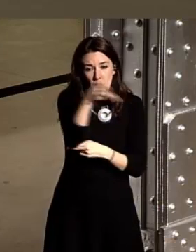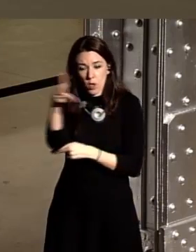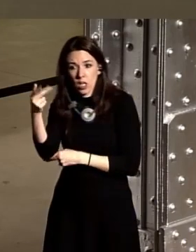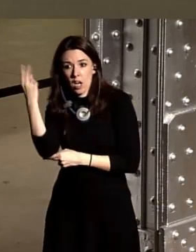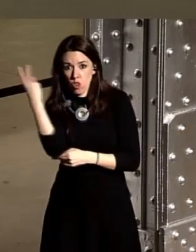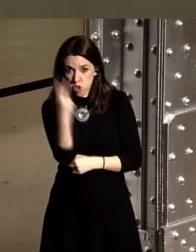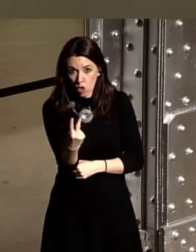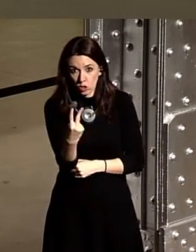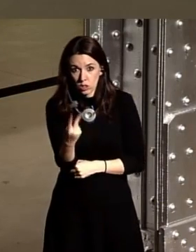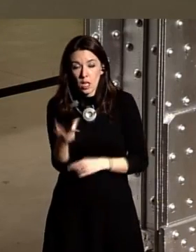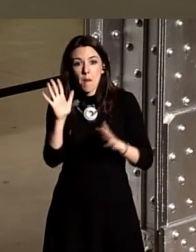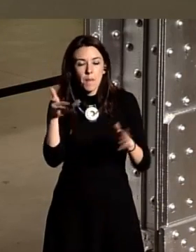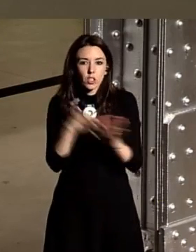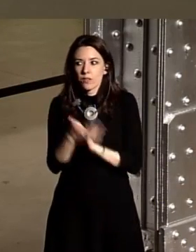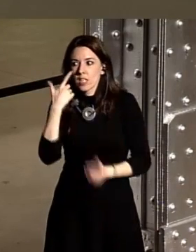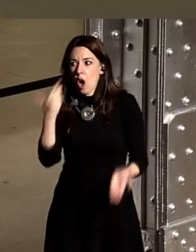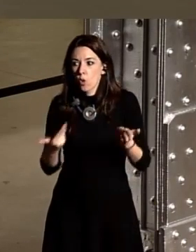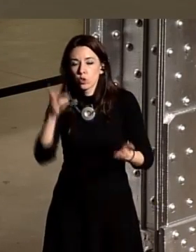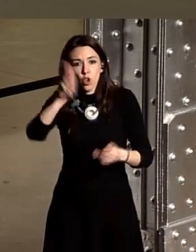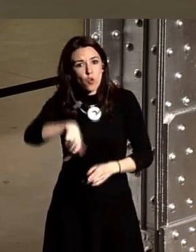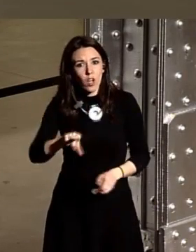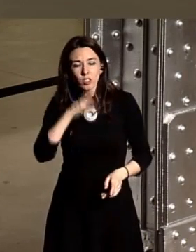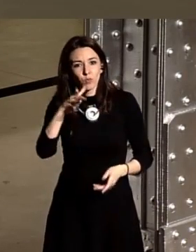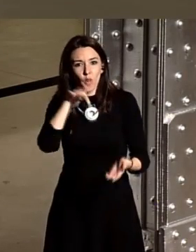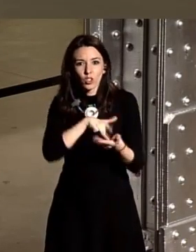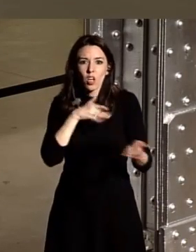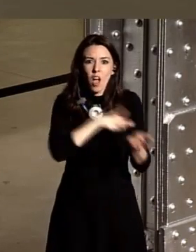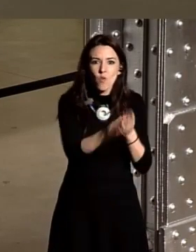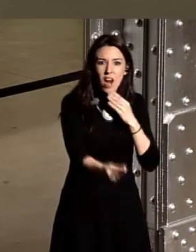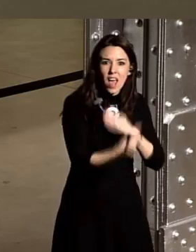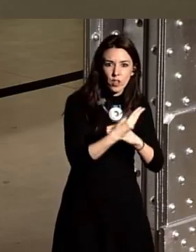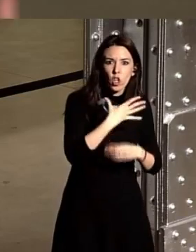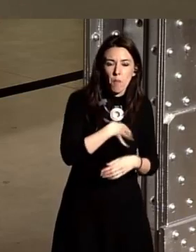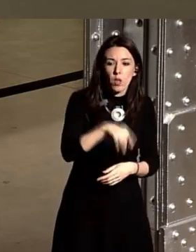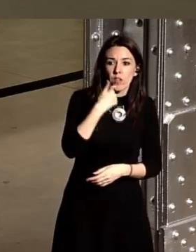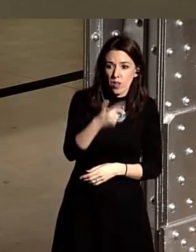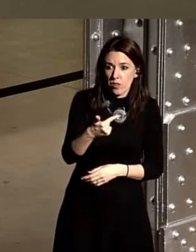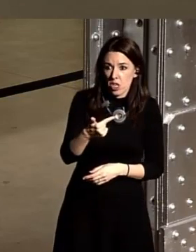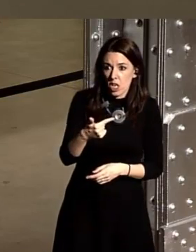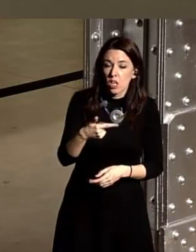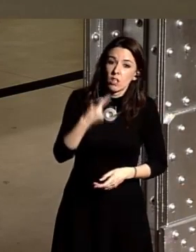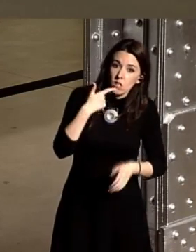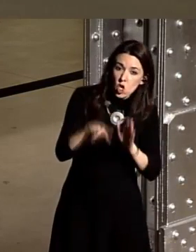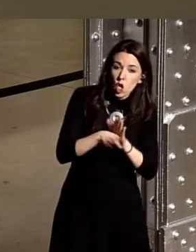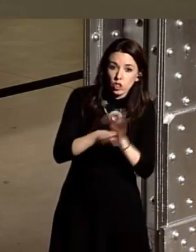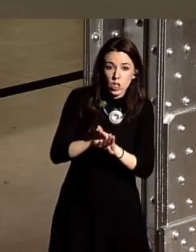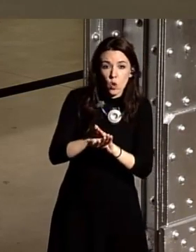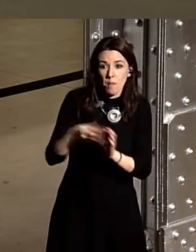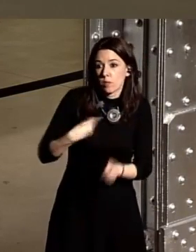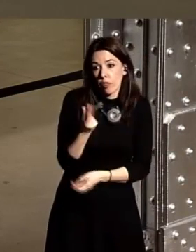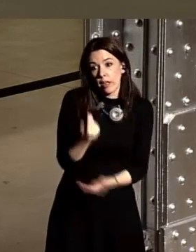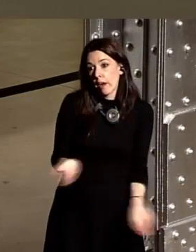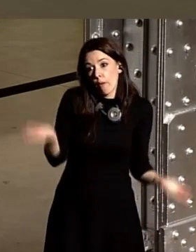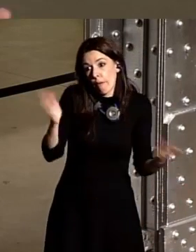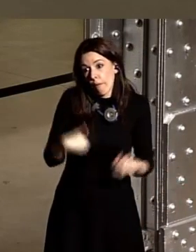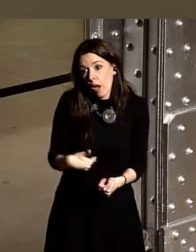Pero no es justo porque da los editores la posibilidad de decir, siguiendo diciendo que no tenemos